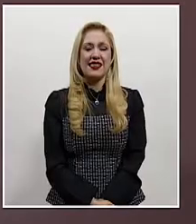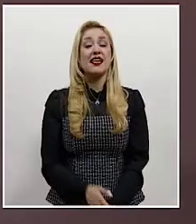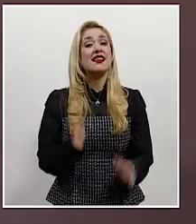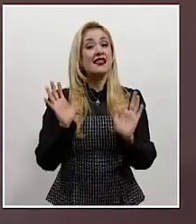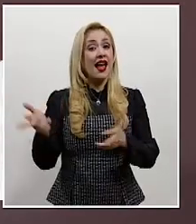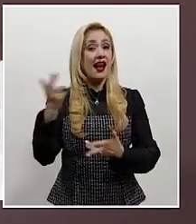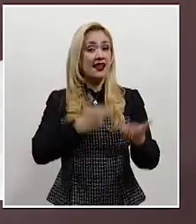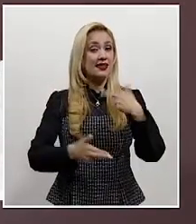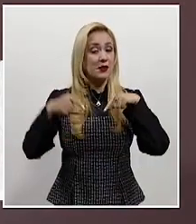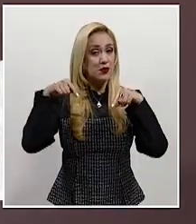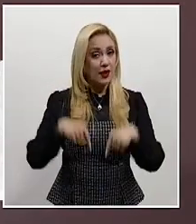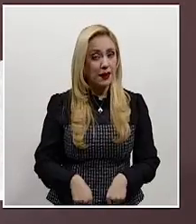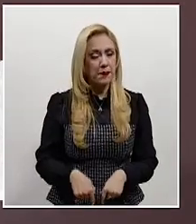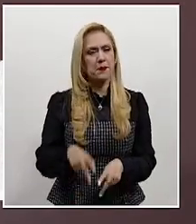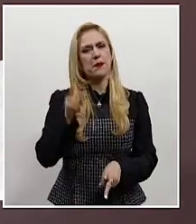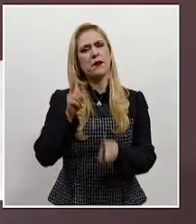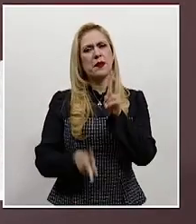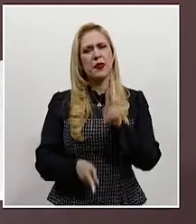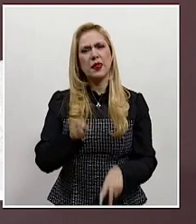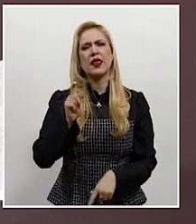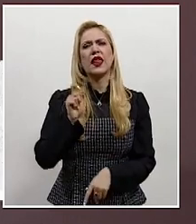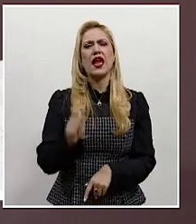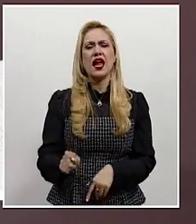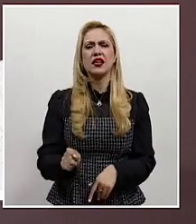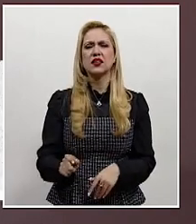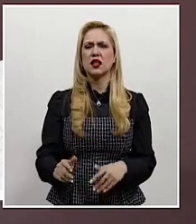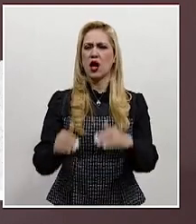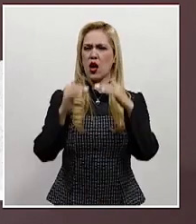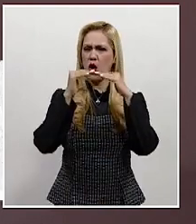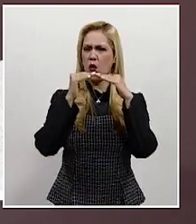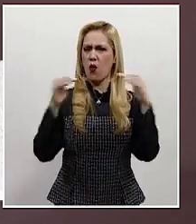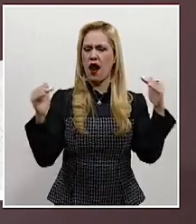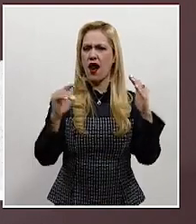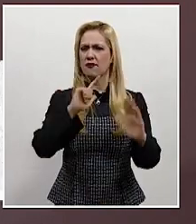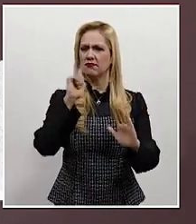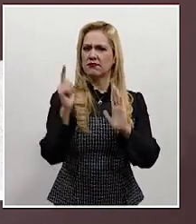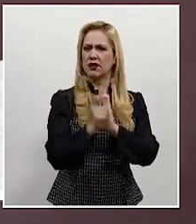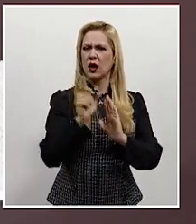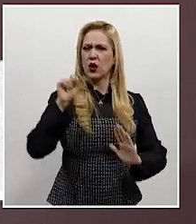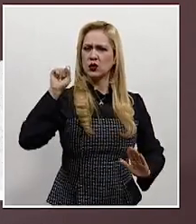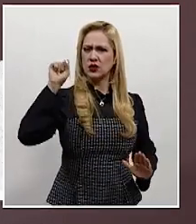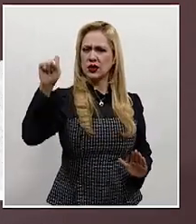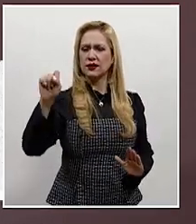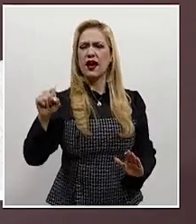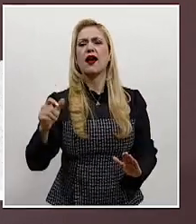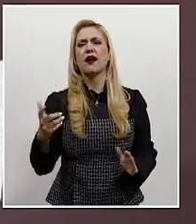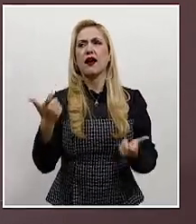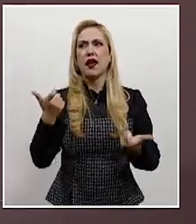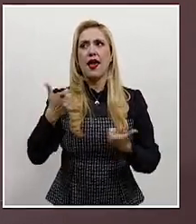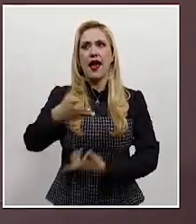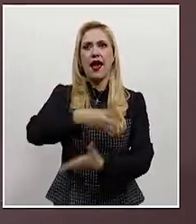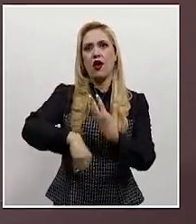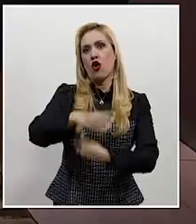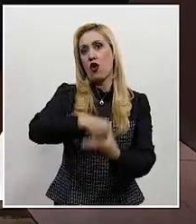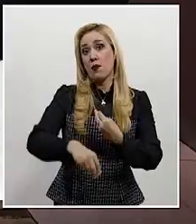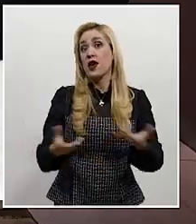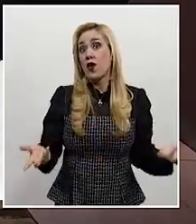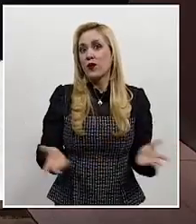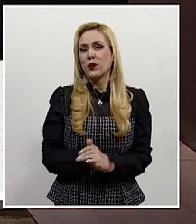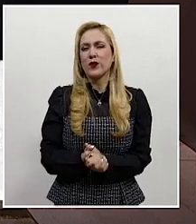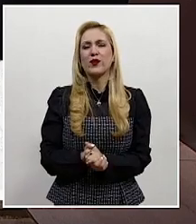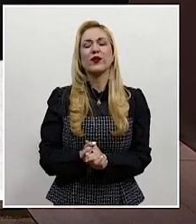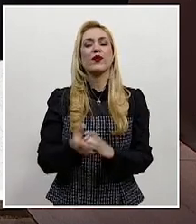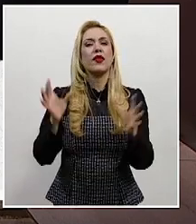Ya estamos de regreso conversando sobre justicia igualitaria y desarrollo económico. Ya comentábamos hace un momento sobre